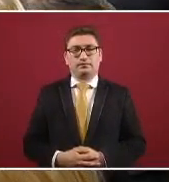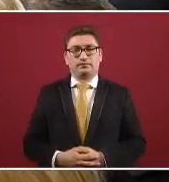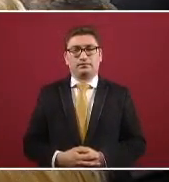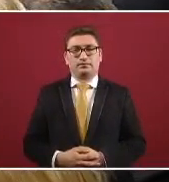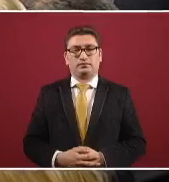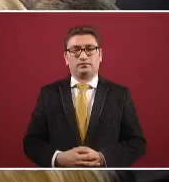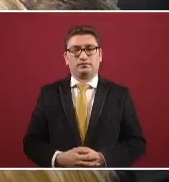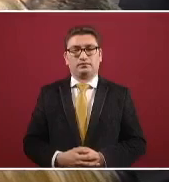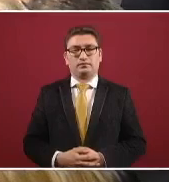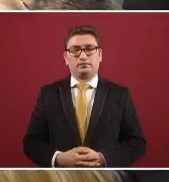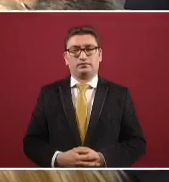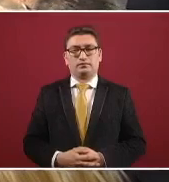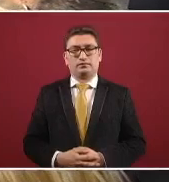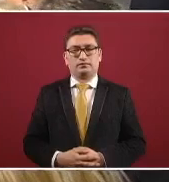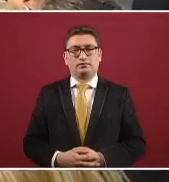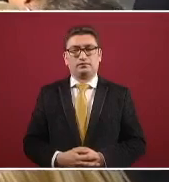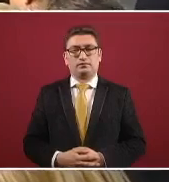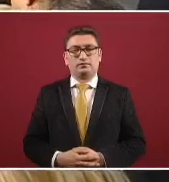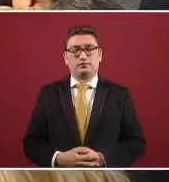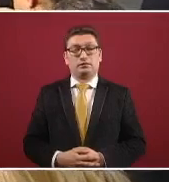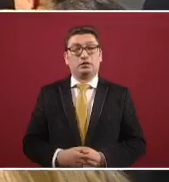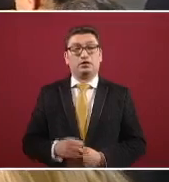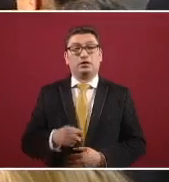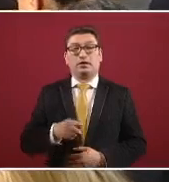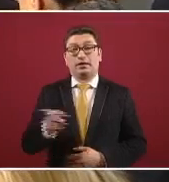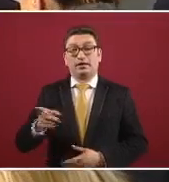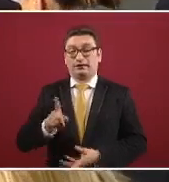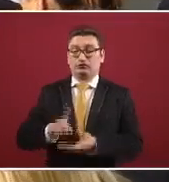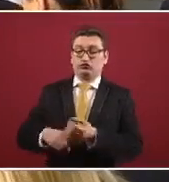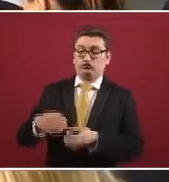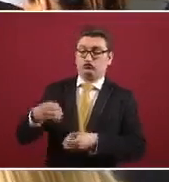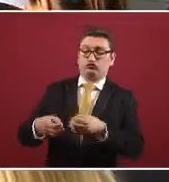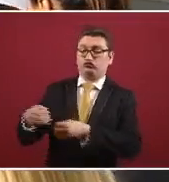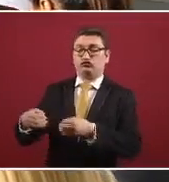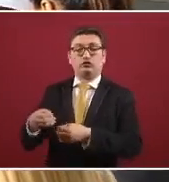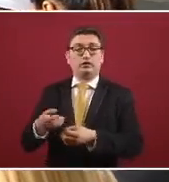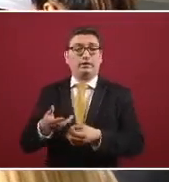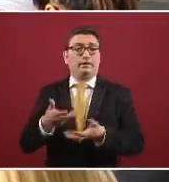actuando con rectitud en el Poder Judicial.